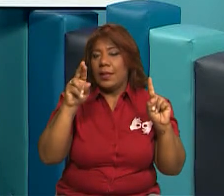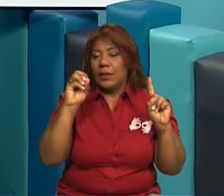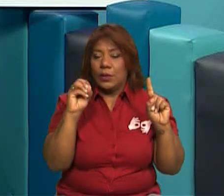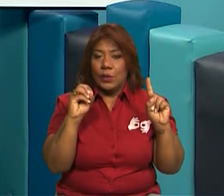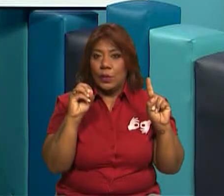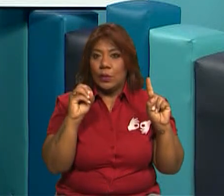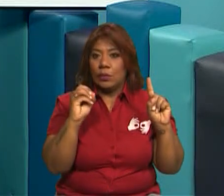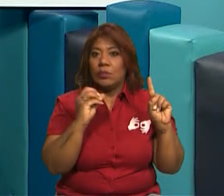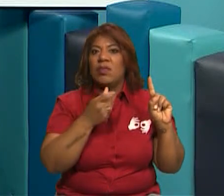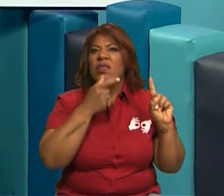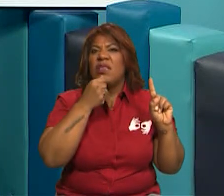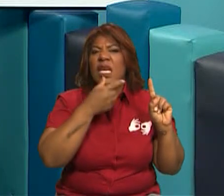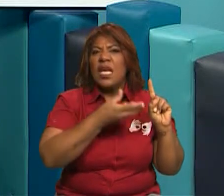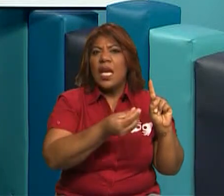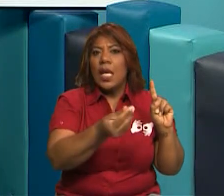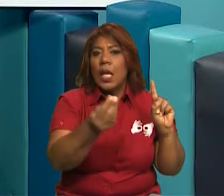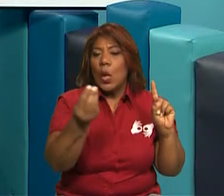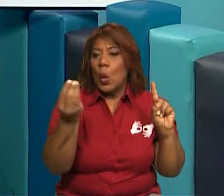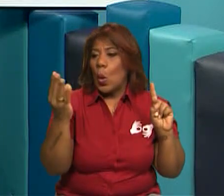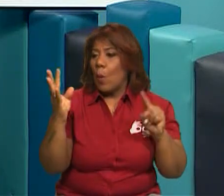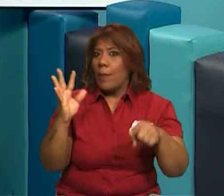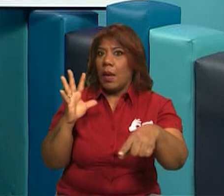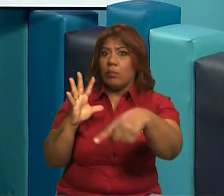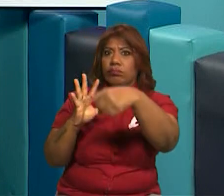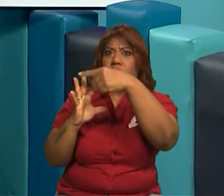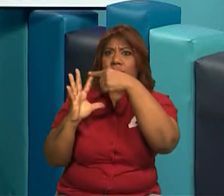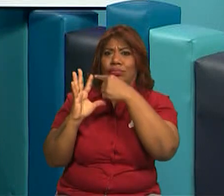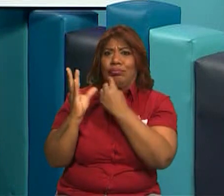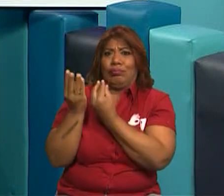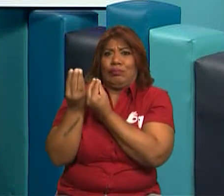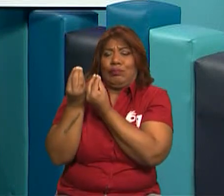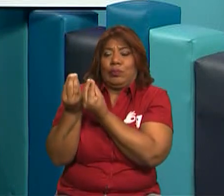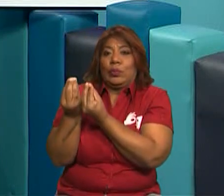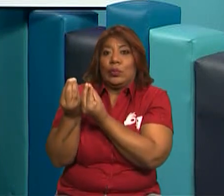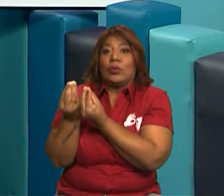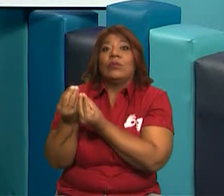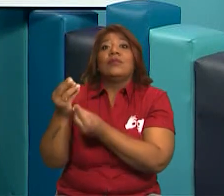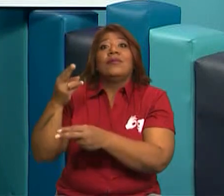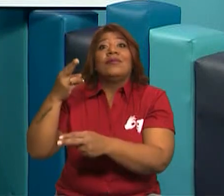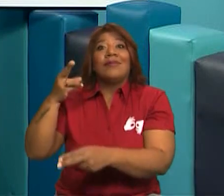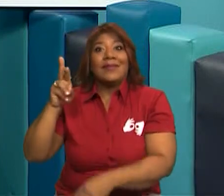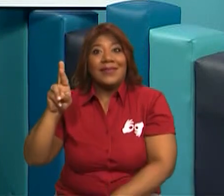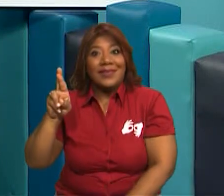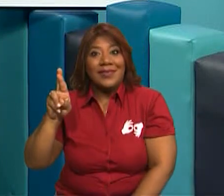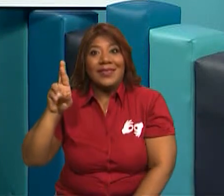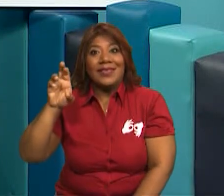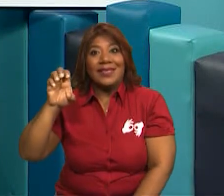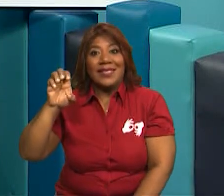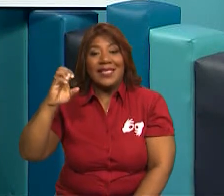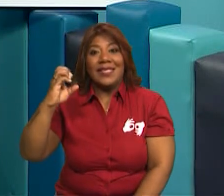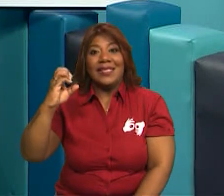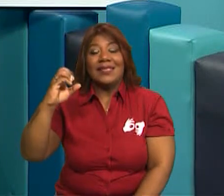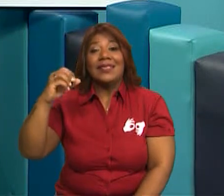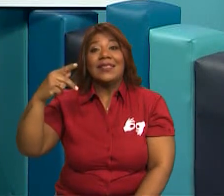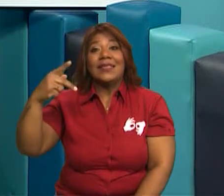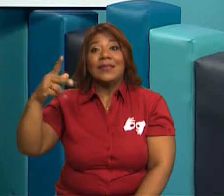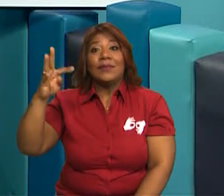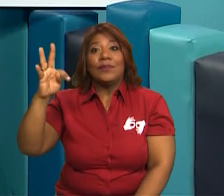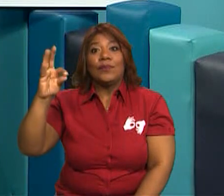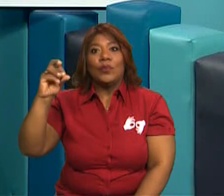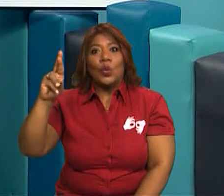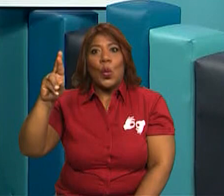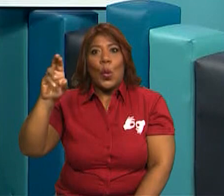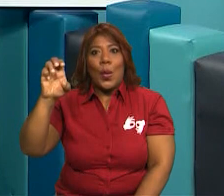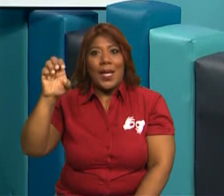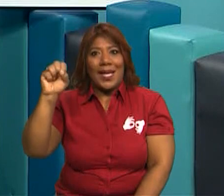que lo recibe, o sea, el receptor, es la cantidad de personas que lo puedan leer y son siempre bastante. Entonces por eso le decimos